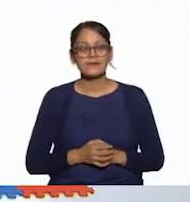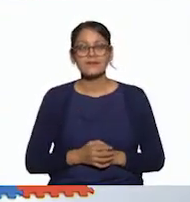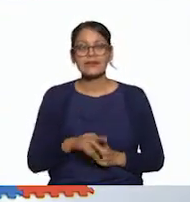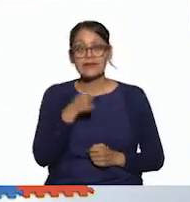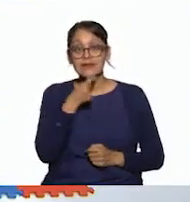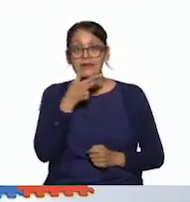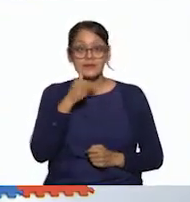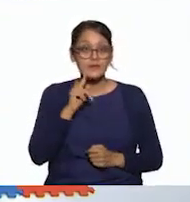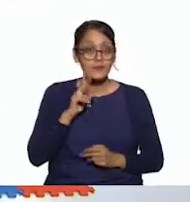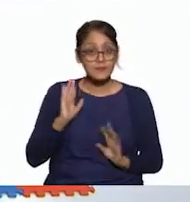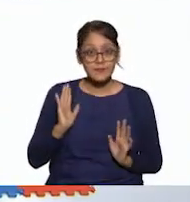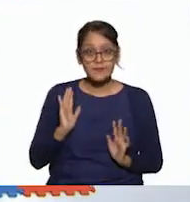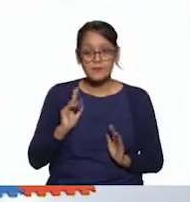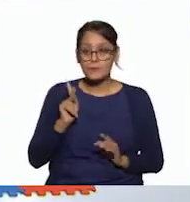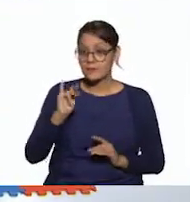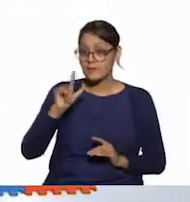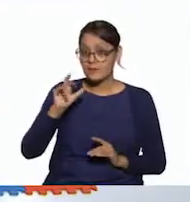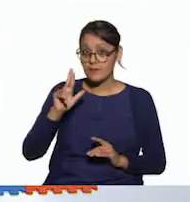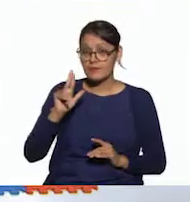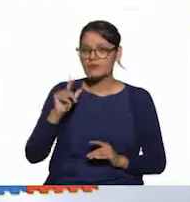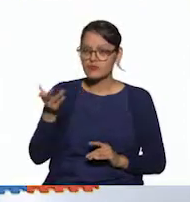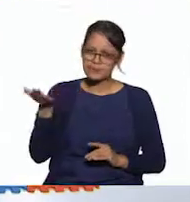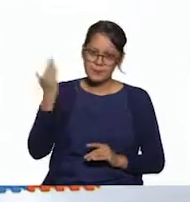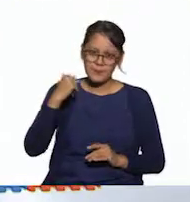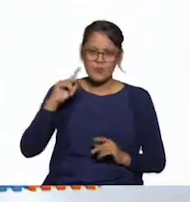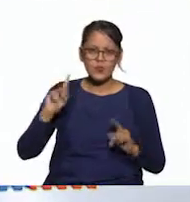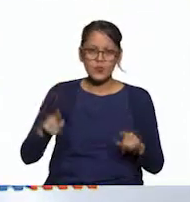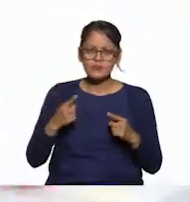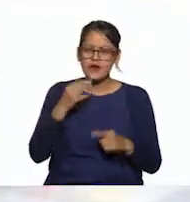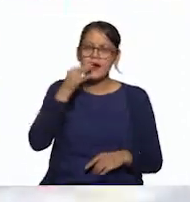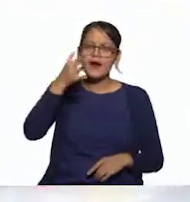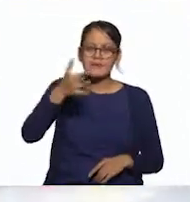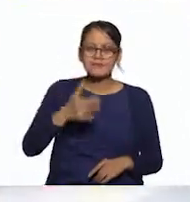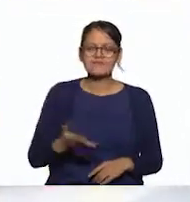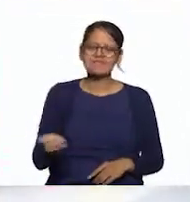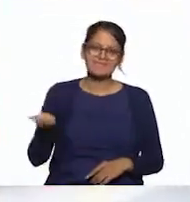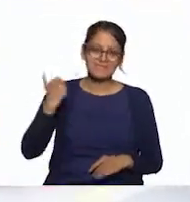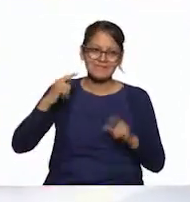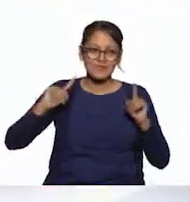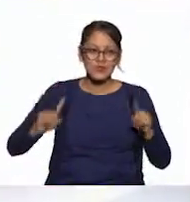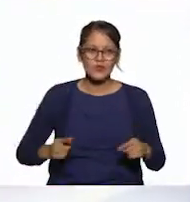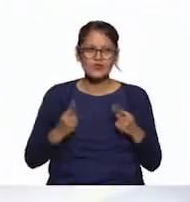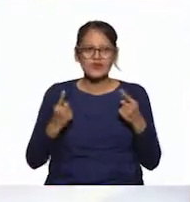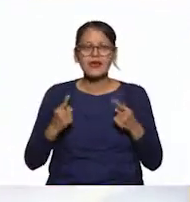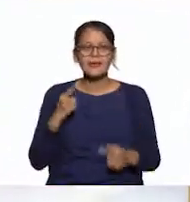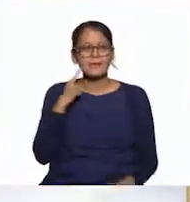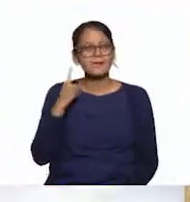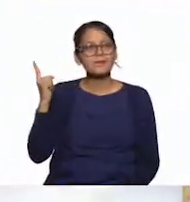Niñas, niños, Pilar, ¿qué te parece si llamas a la música? A ver, ¡música!